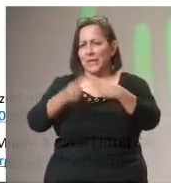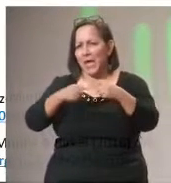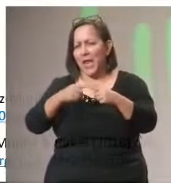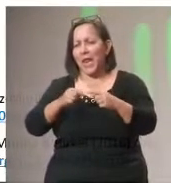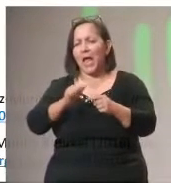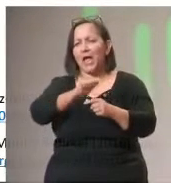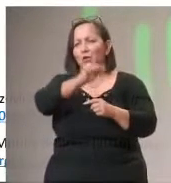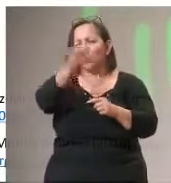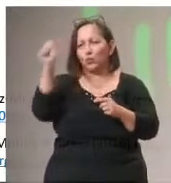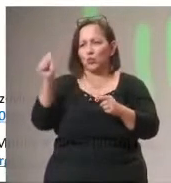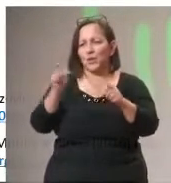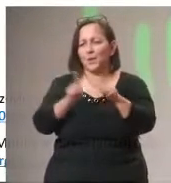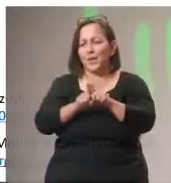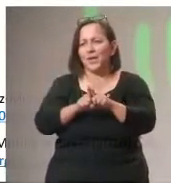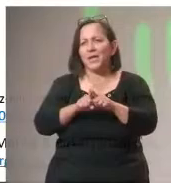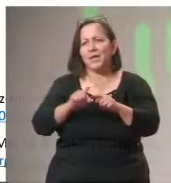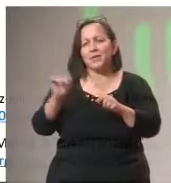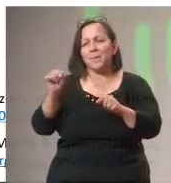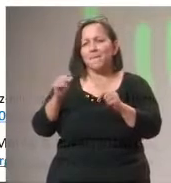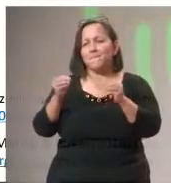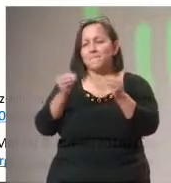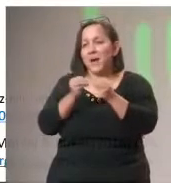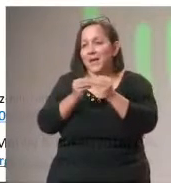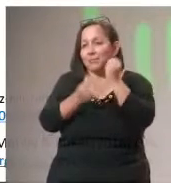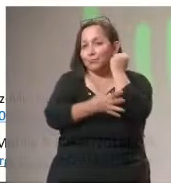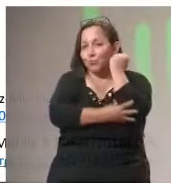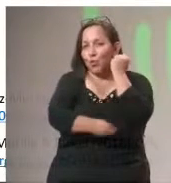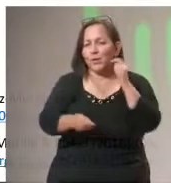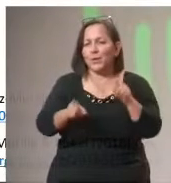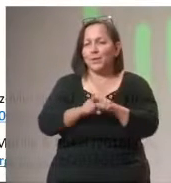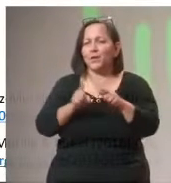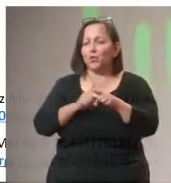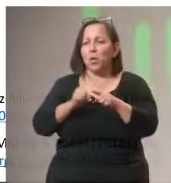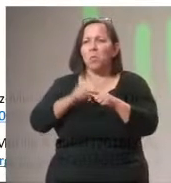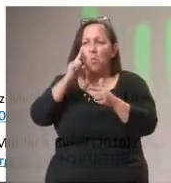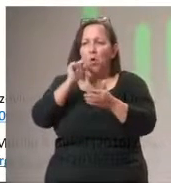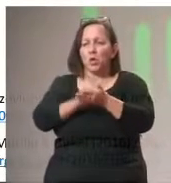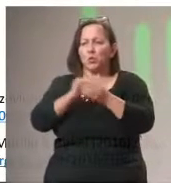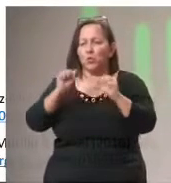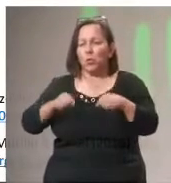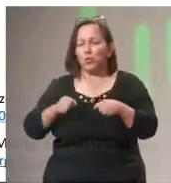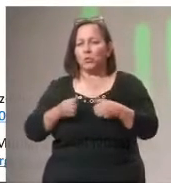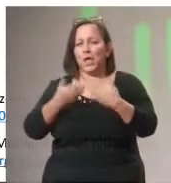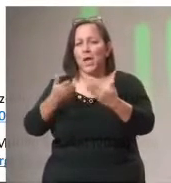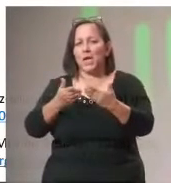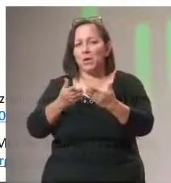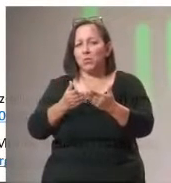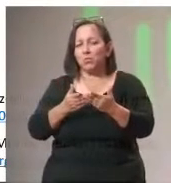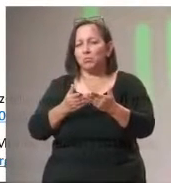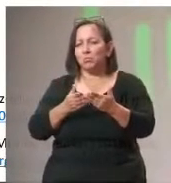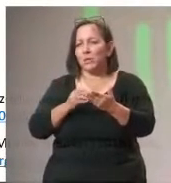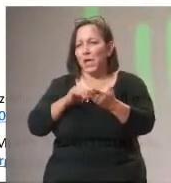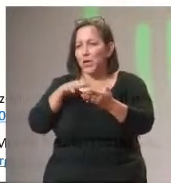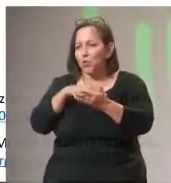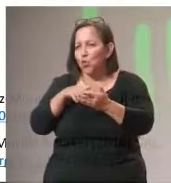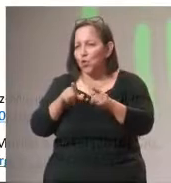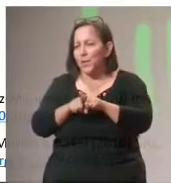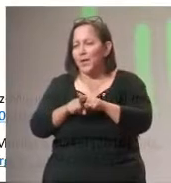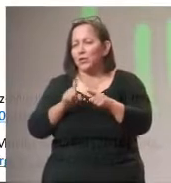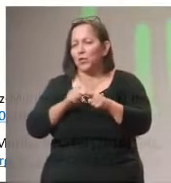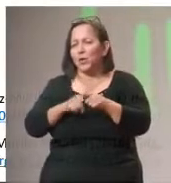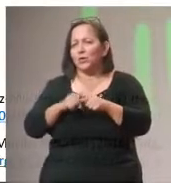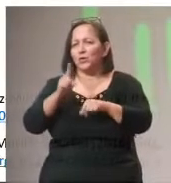más empobrecida isotópicamente y por ende podemos darle un seguimiento. Entonces, durante una